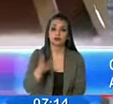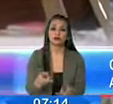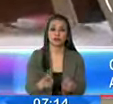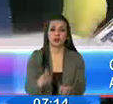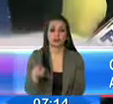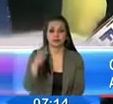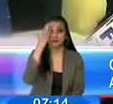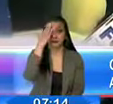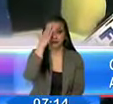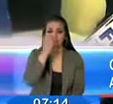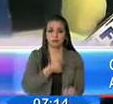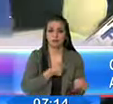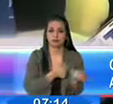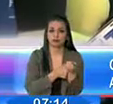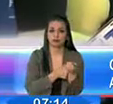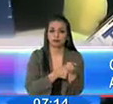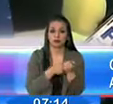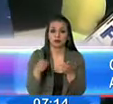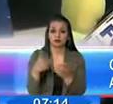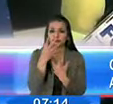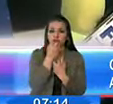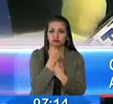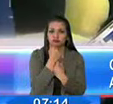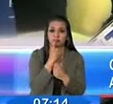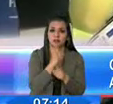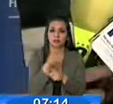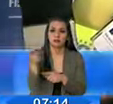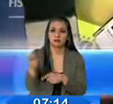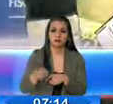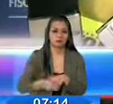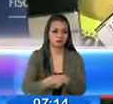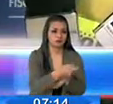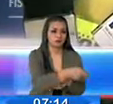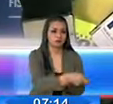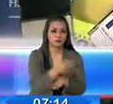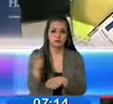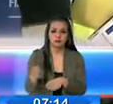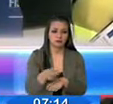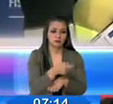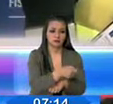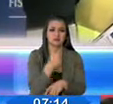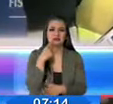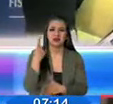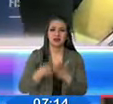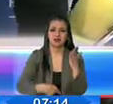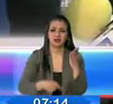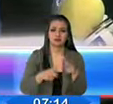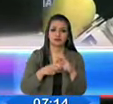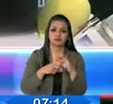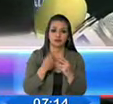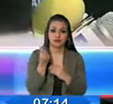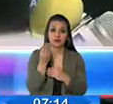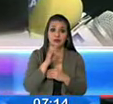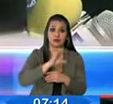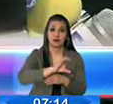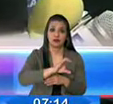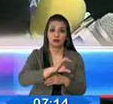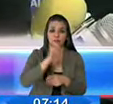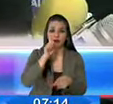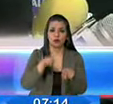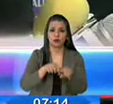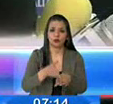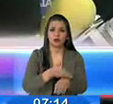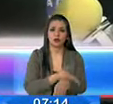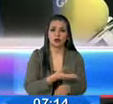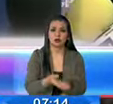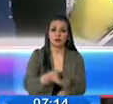cómplice. Fue la persona que intermedió la obtención de créditos para la colocación de parte del dinero que fue pactado y entregado